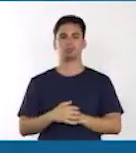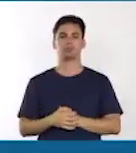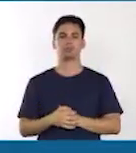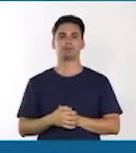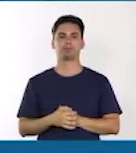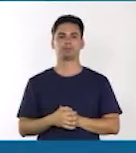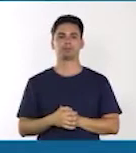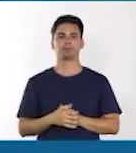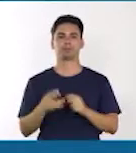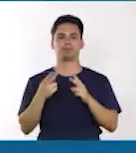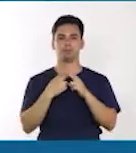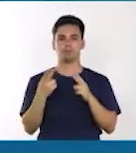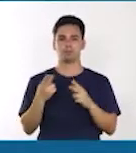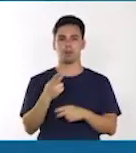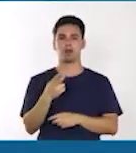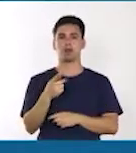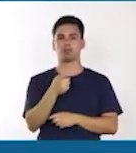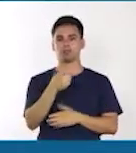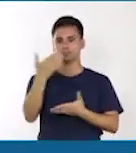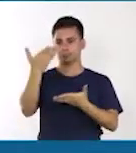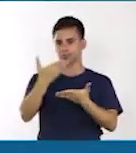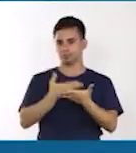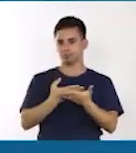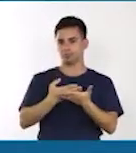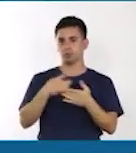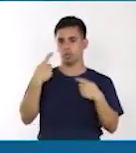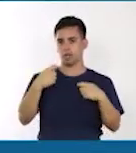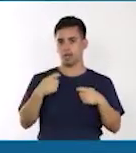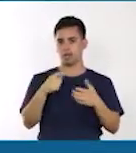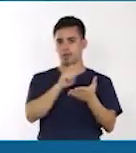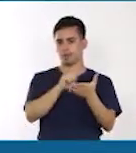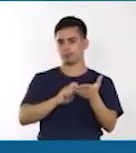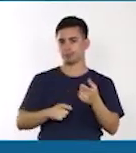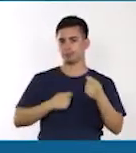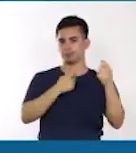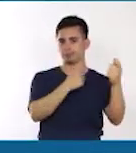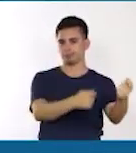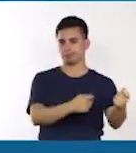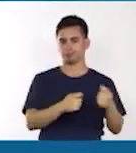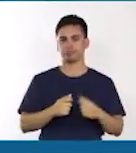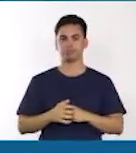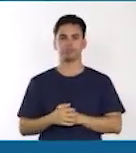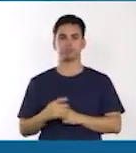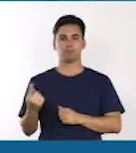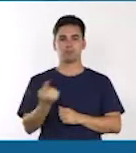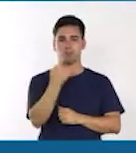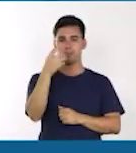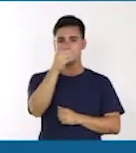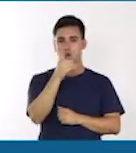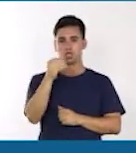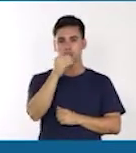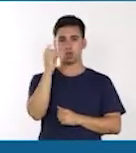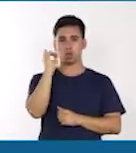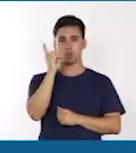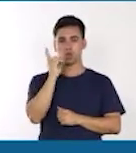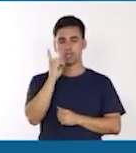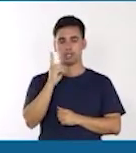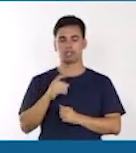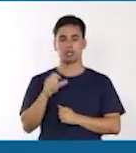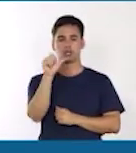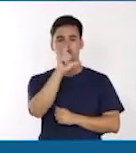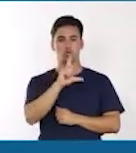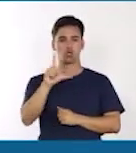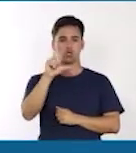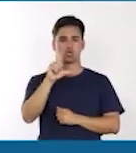de contenido para el seminario. El primero tiene que ver con la organización política y